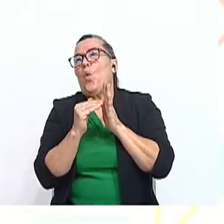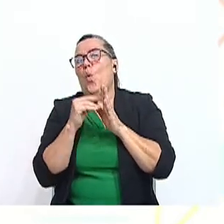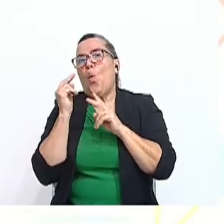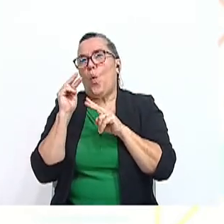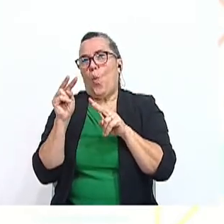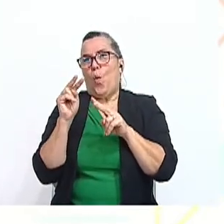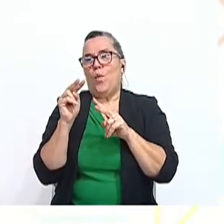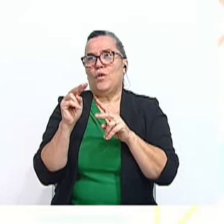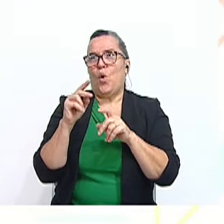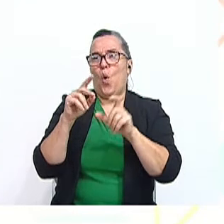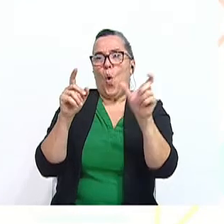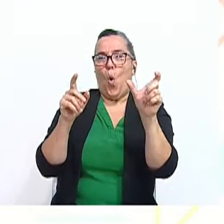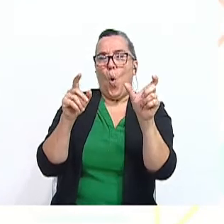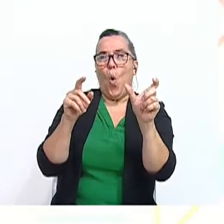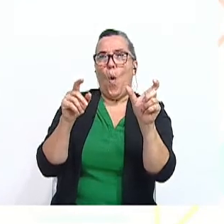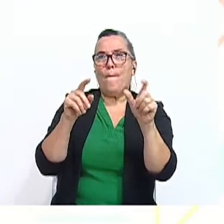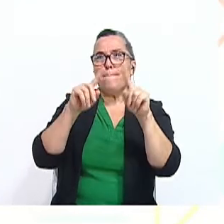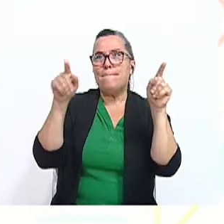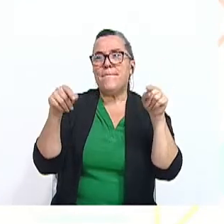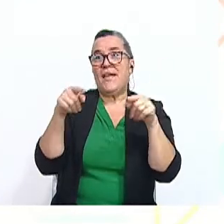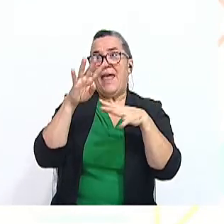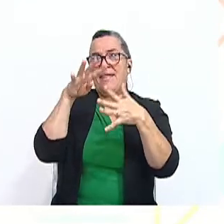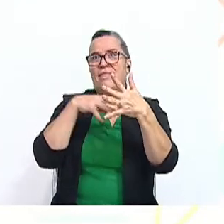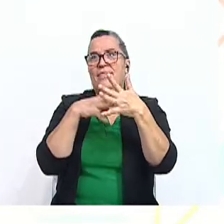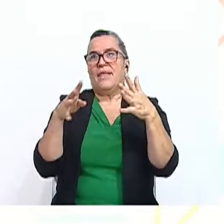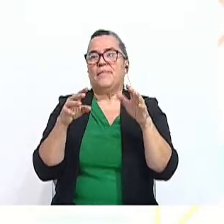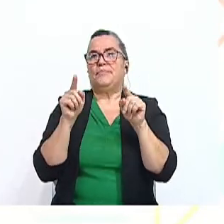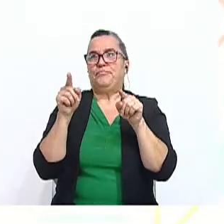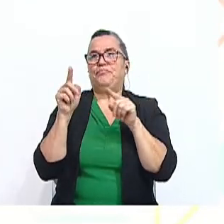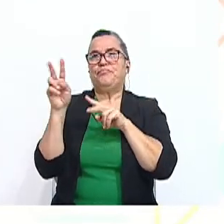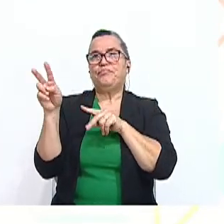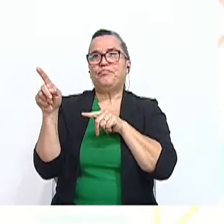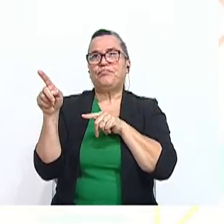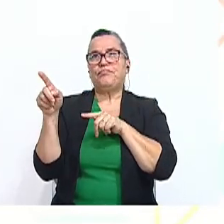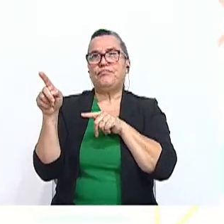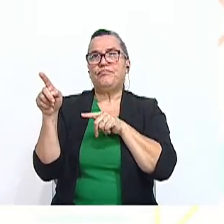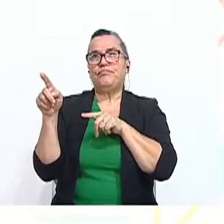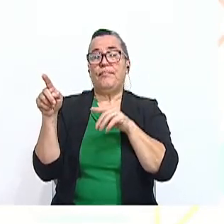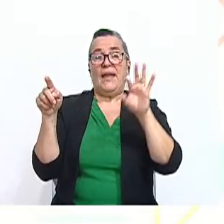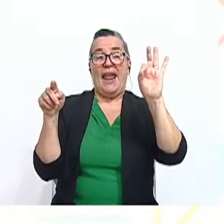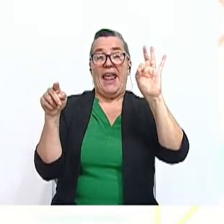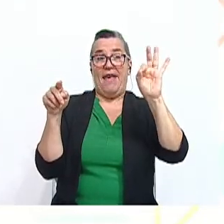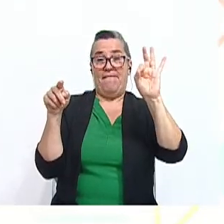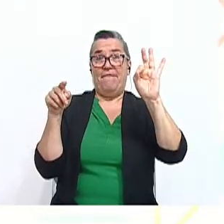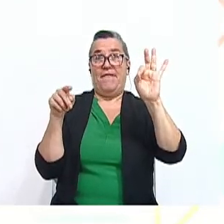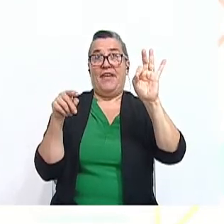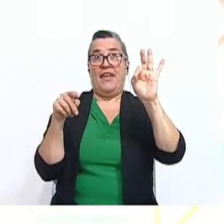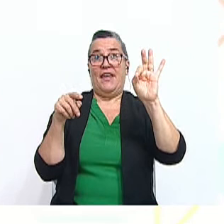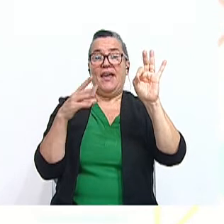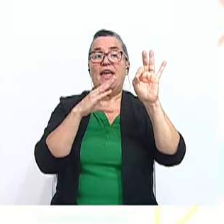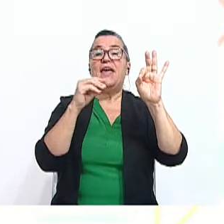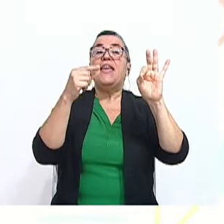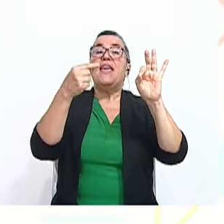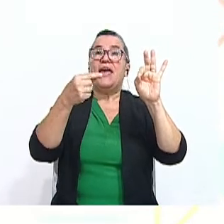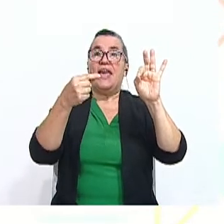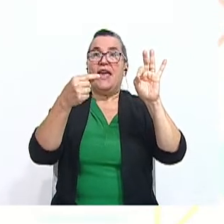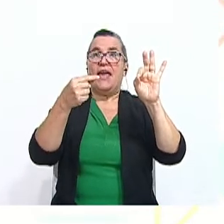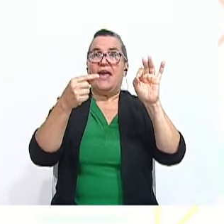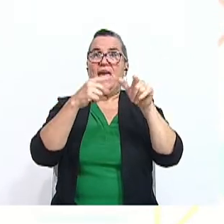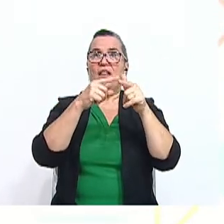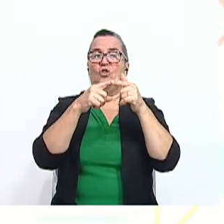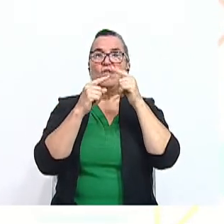la composición mediante este diagrama. Tenemos la composición de la función f y g.